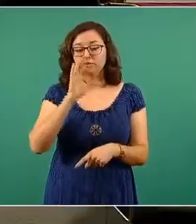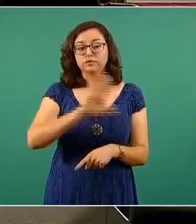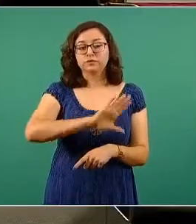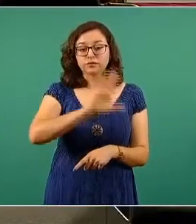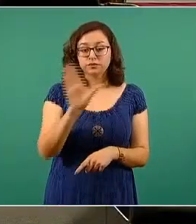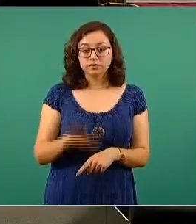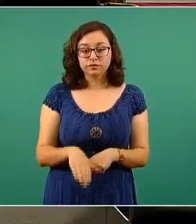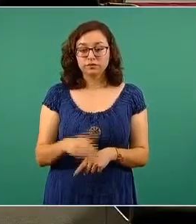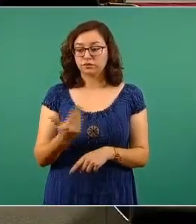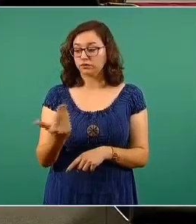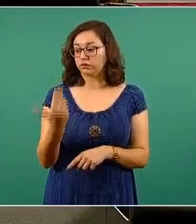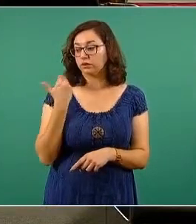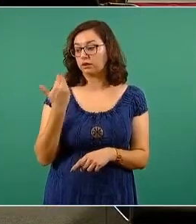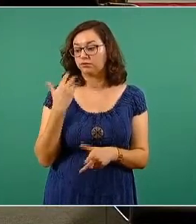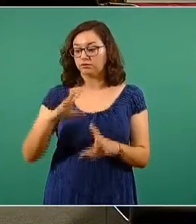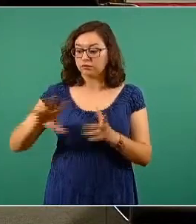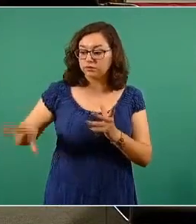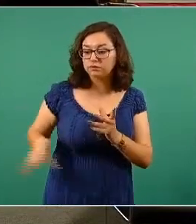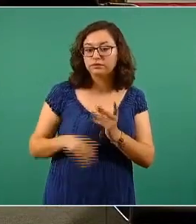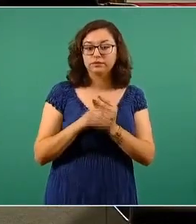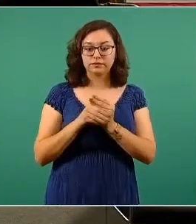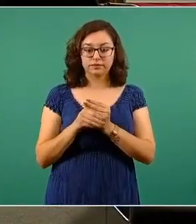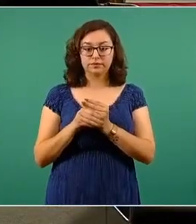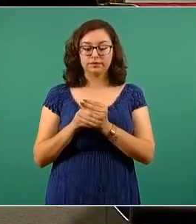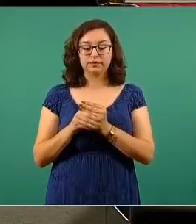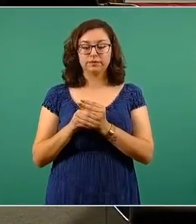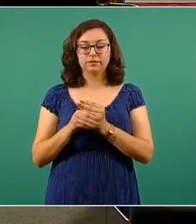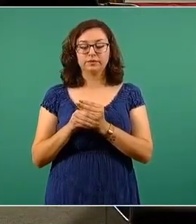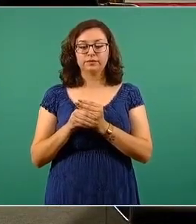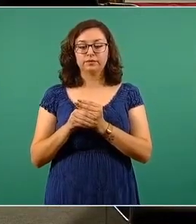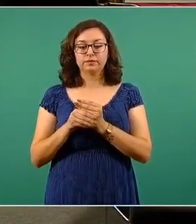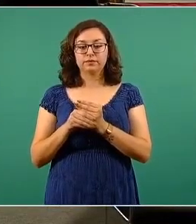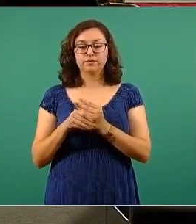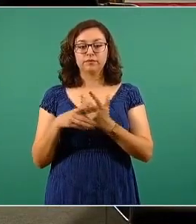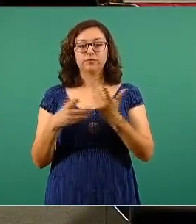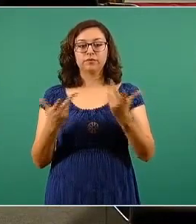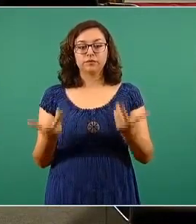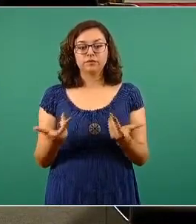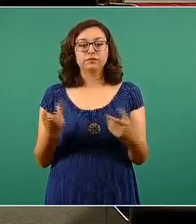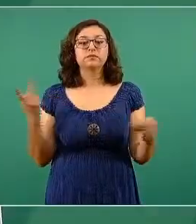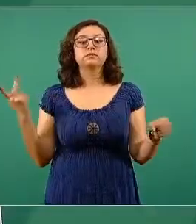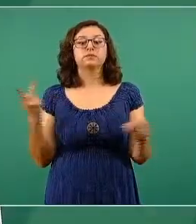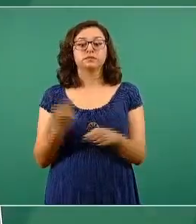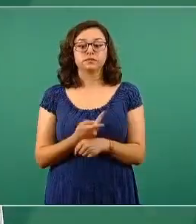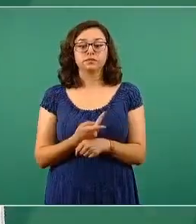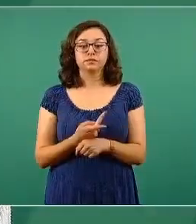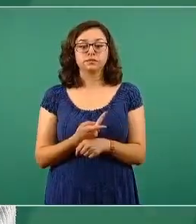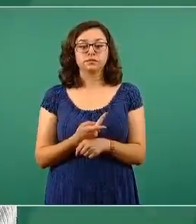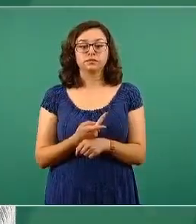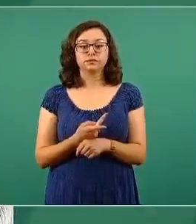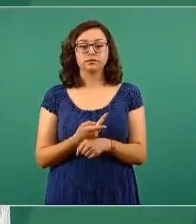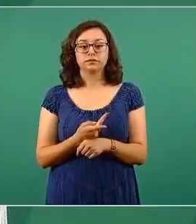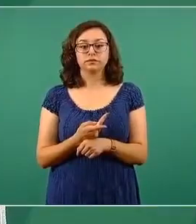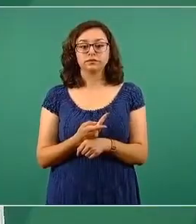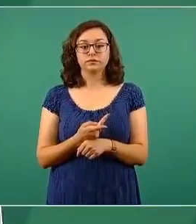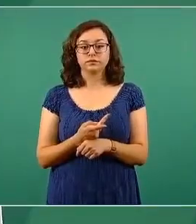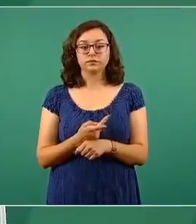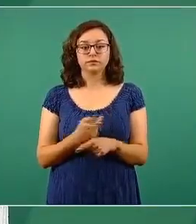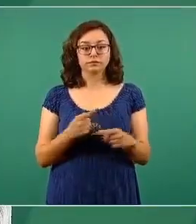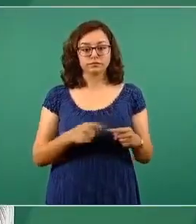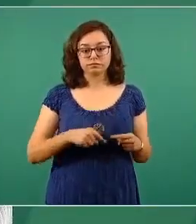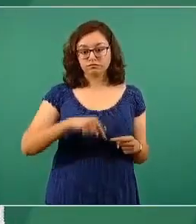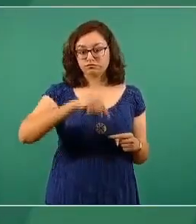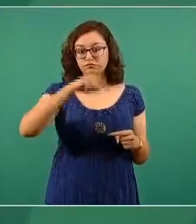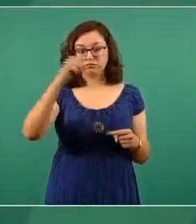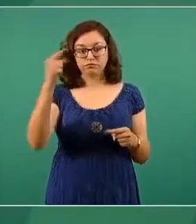sido recientemente dictaminadas y se suman a la estadística, el comportamiento que ellas tienen es prácticamente similar o